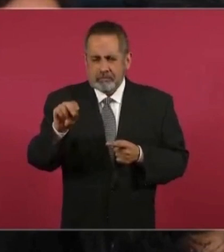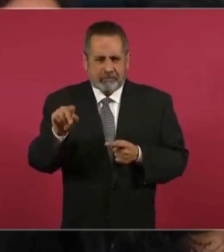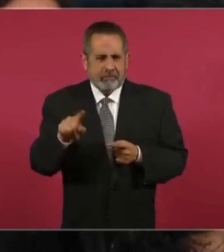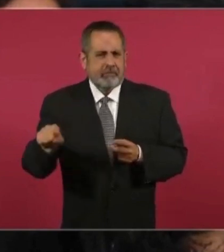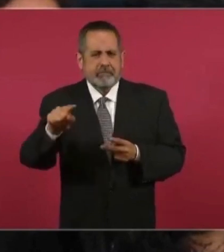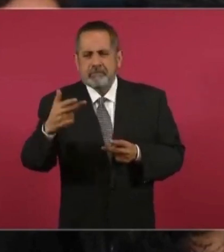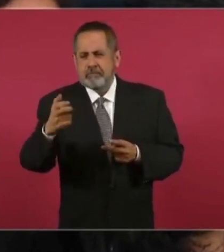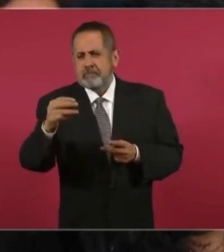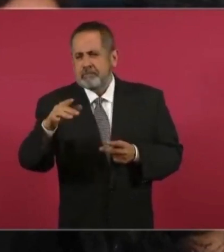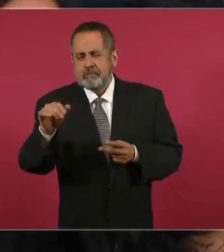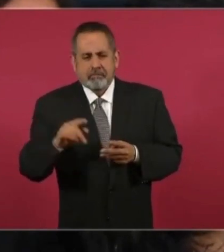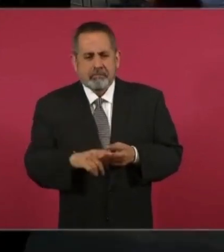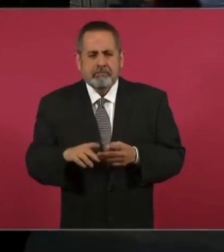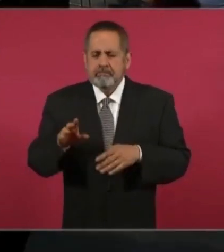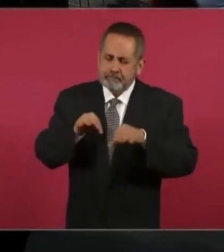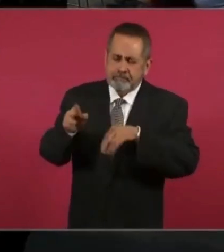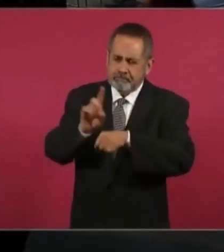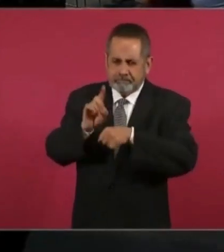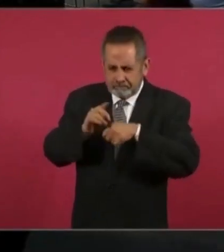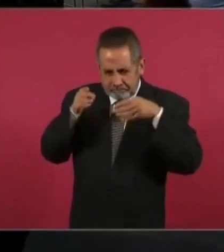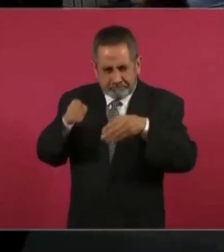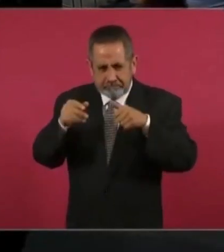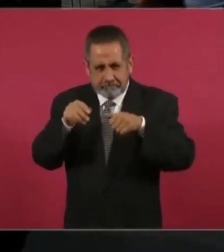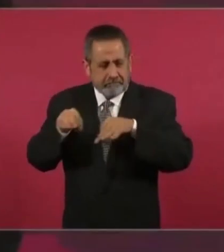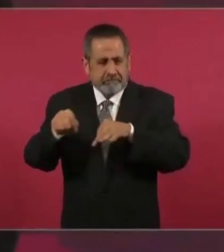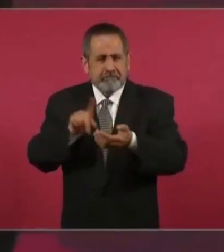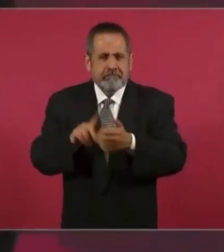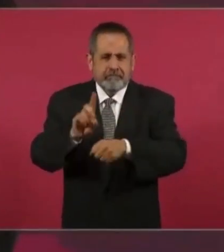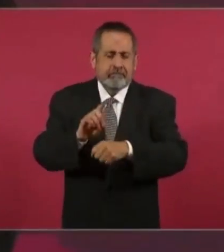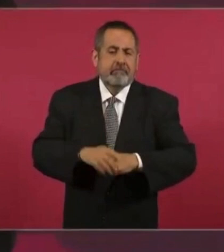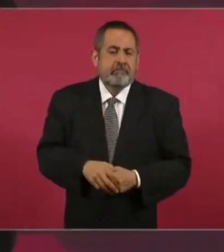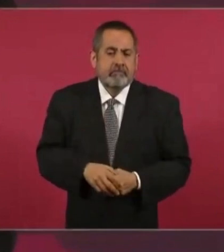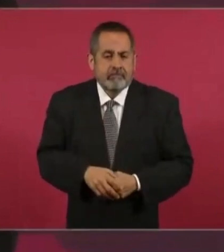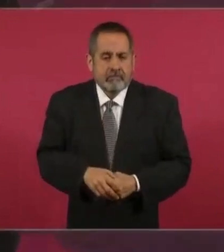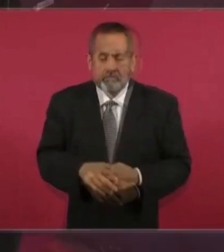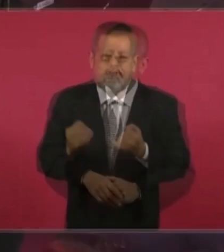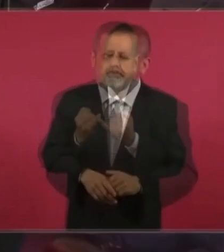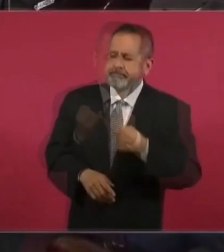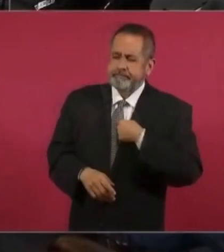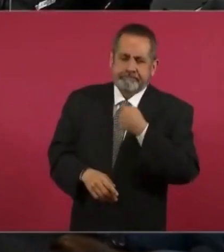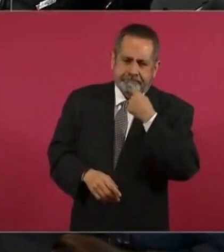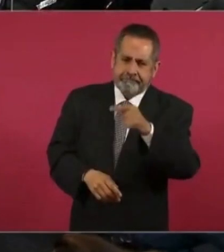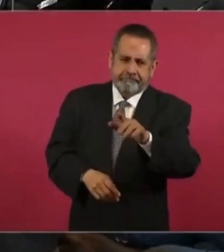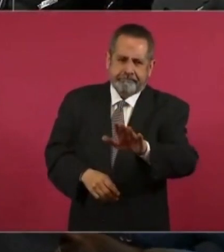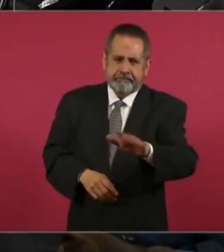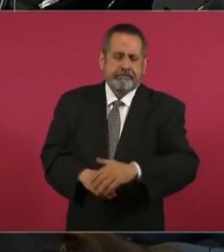Hermosillo. Estamos trabajando todos los días. Es todo el estado. Nada más que ya no es el tiempo, ¿no? No